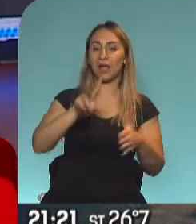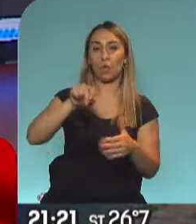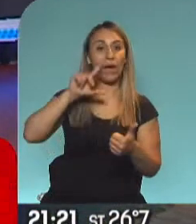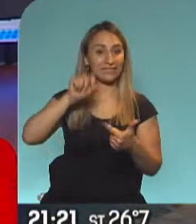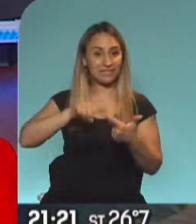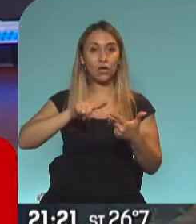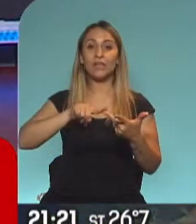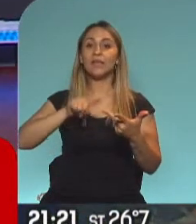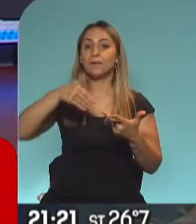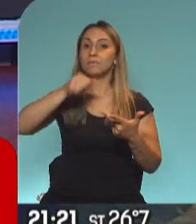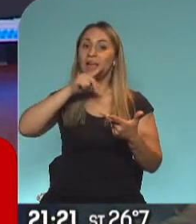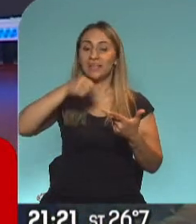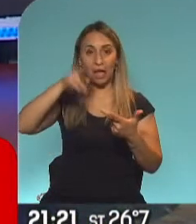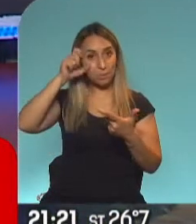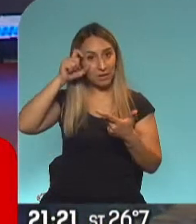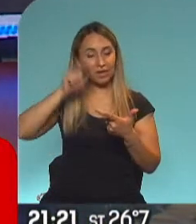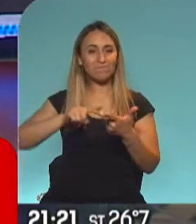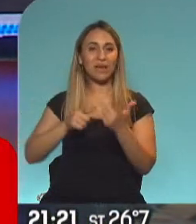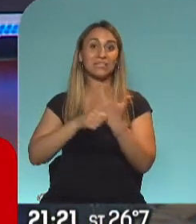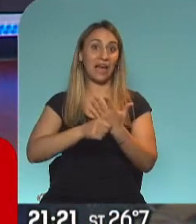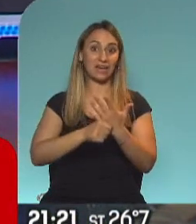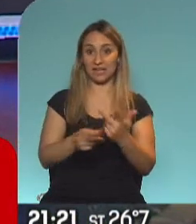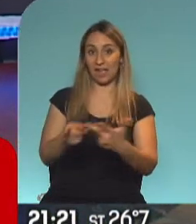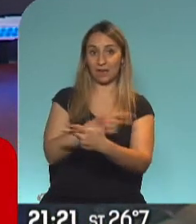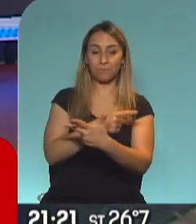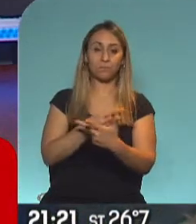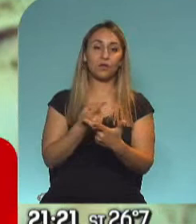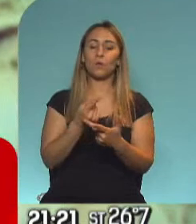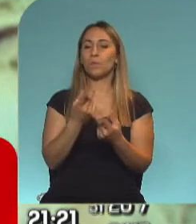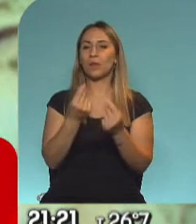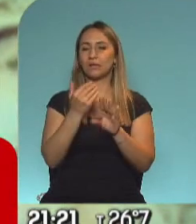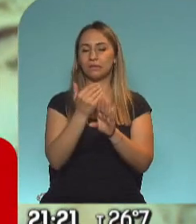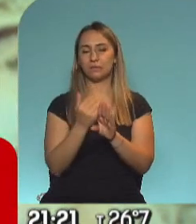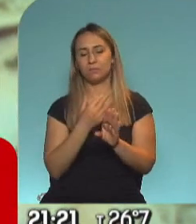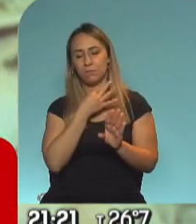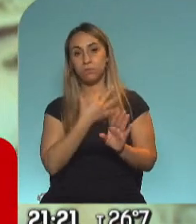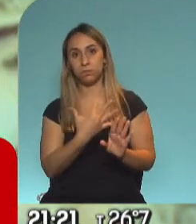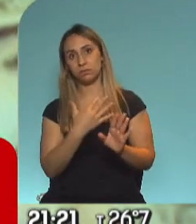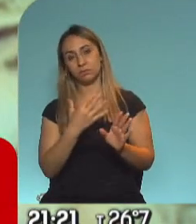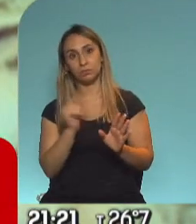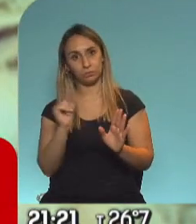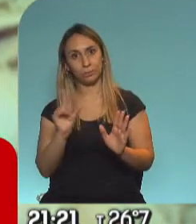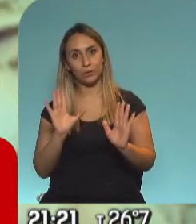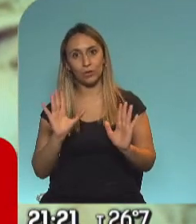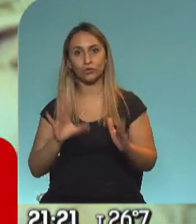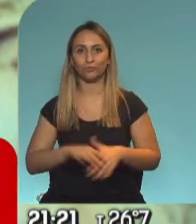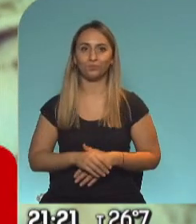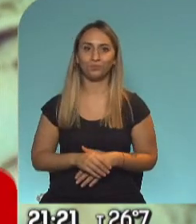precio, como les decía recién, un poco más holgado, para que podamos tener una especie de respiro, si quieren, durante esta fiesta.